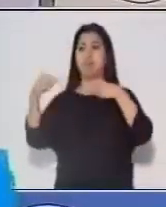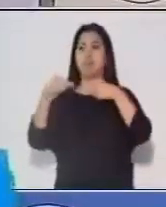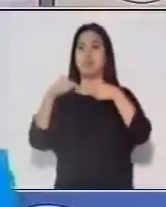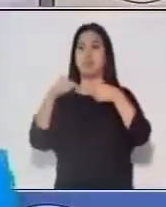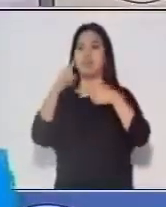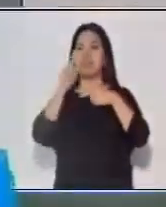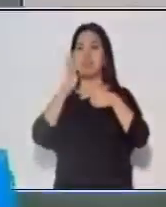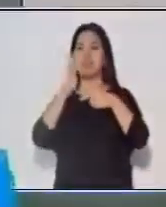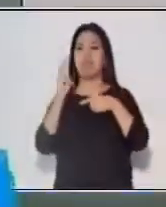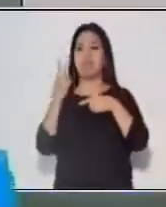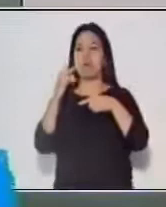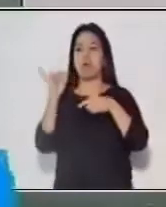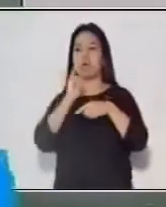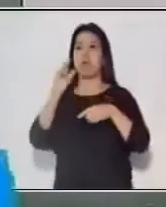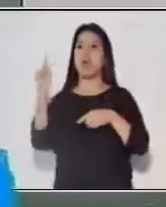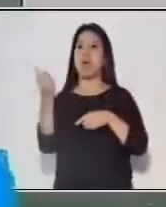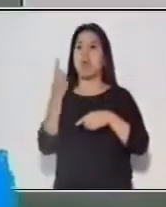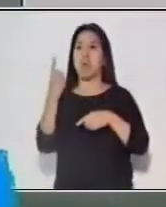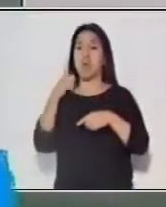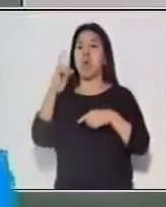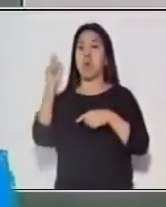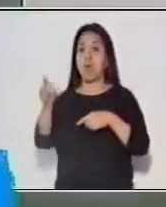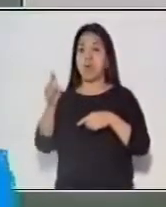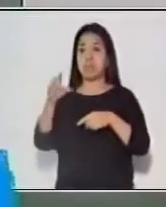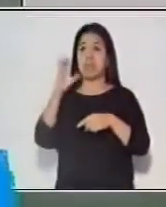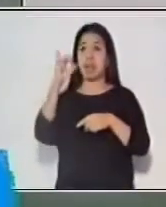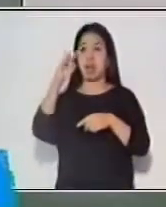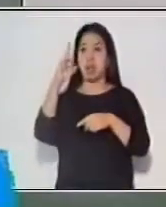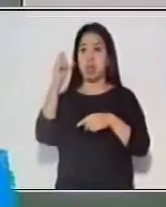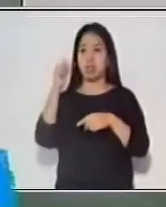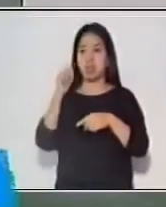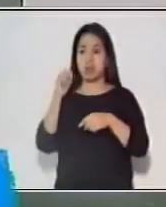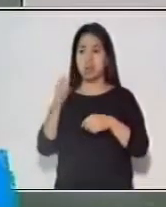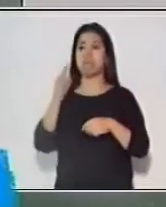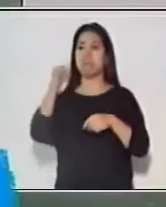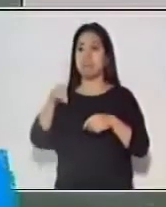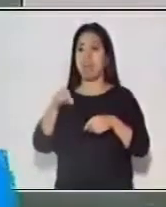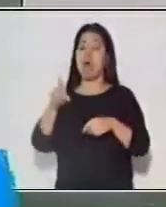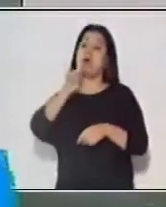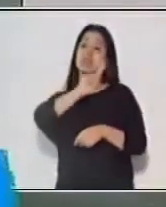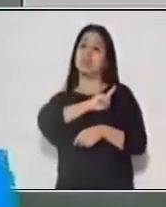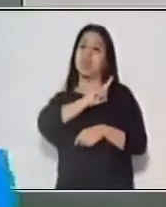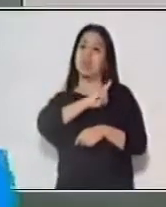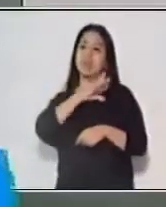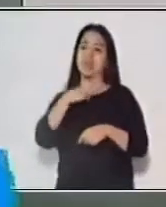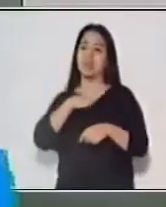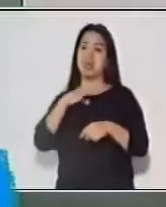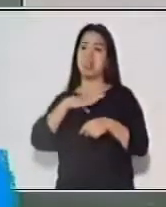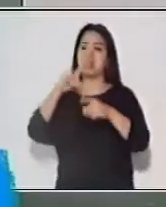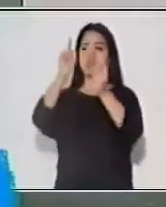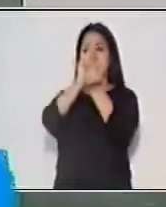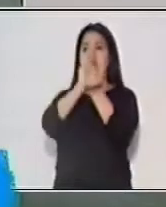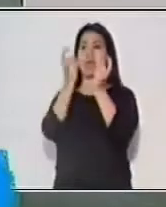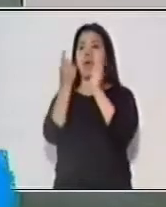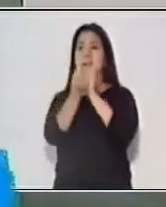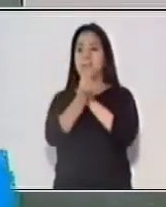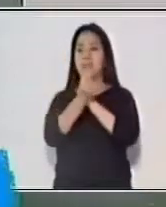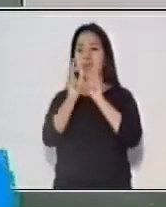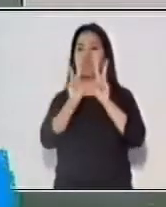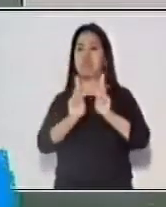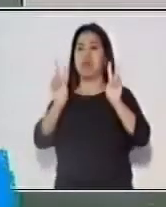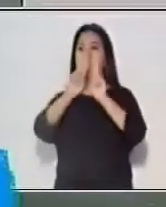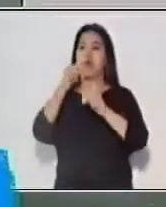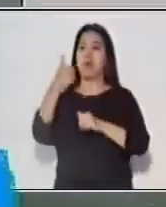a 1. Esta es la ecuación estándar. Entonces, solamente tenemos que sustituir los valores a y b